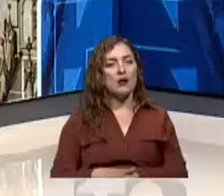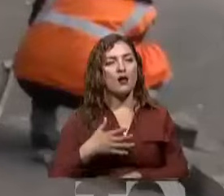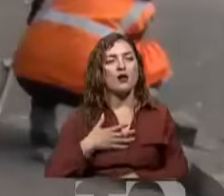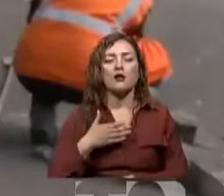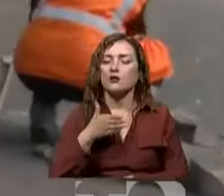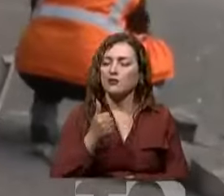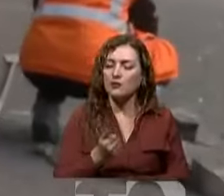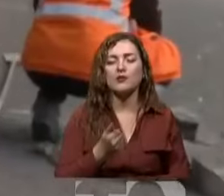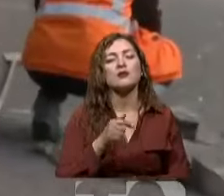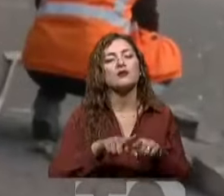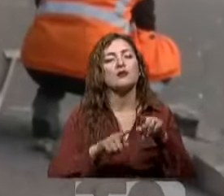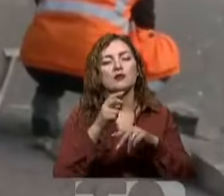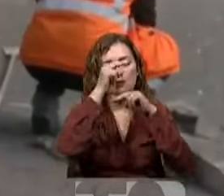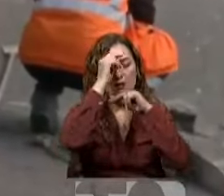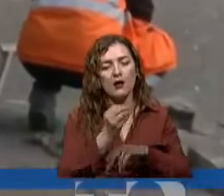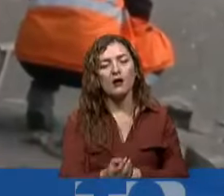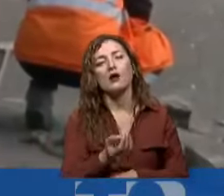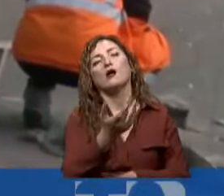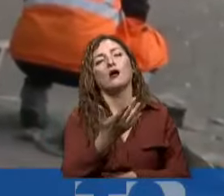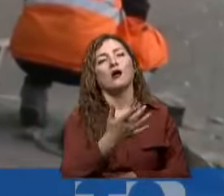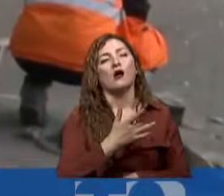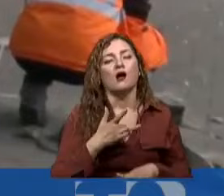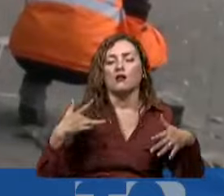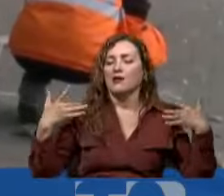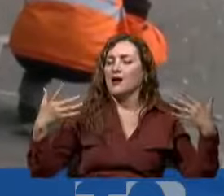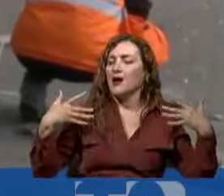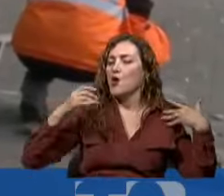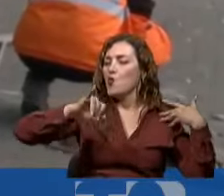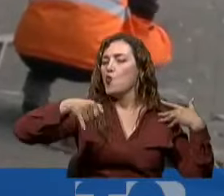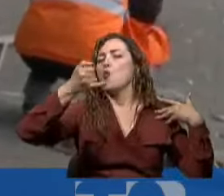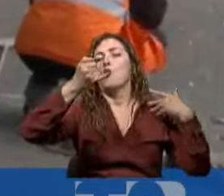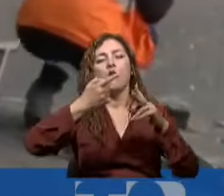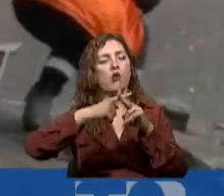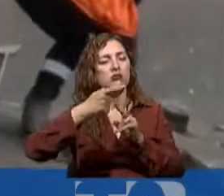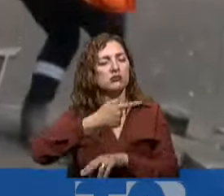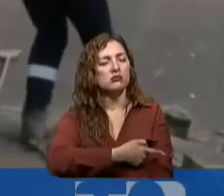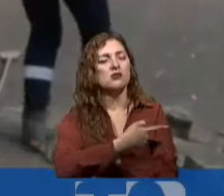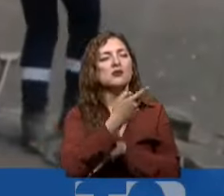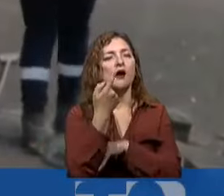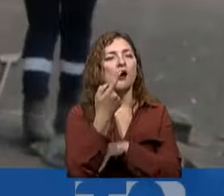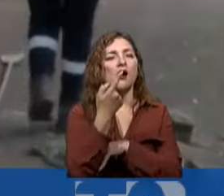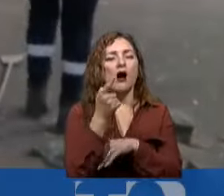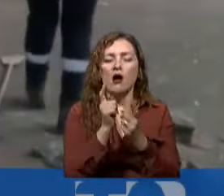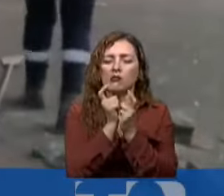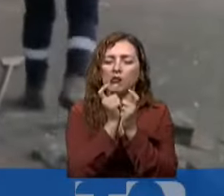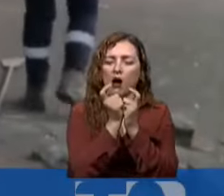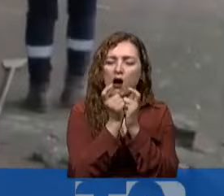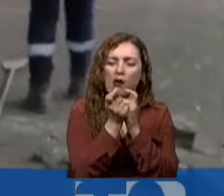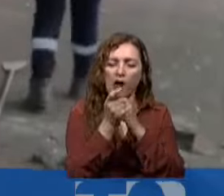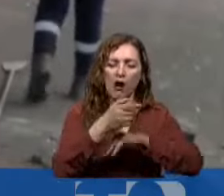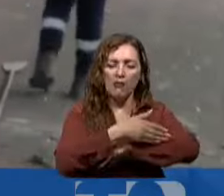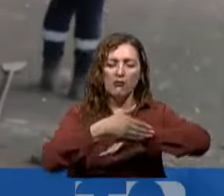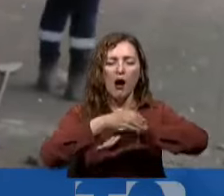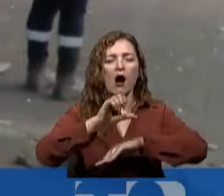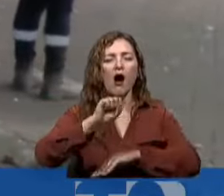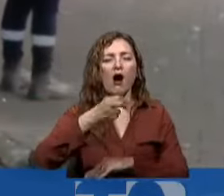¿Qué tal, compañeras en estudios, amigos televidentes? ¿Cómo están? Feliz jueves. Comenzamos este día con la transformación de la Avenida de